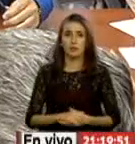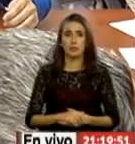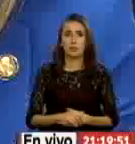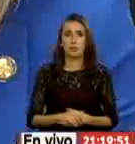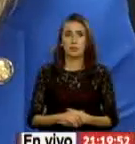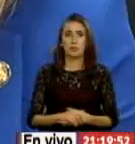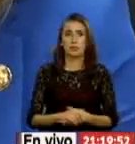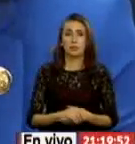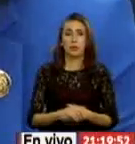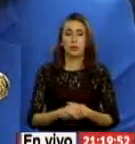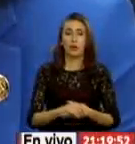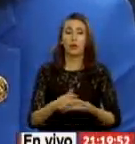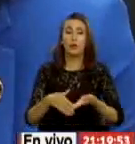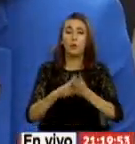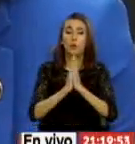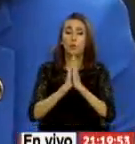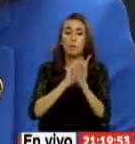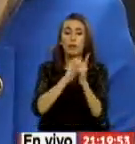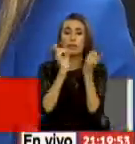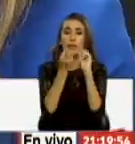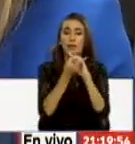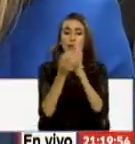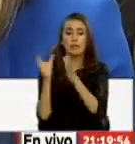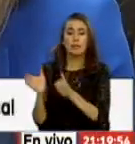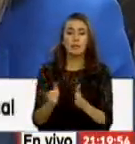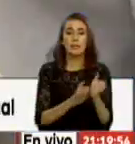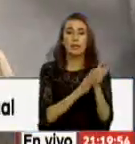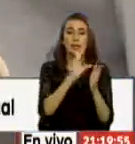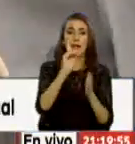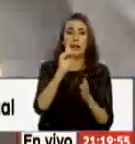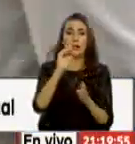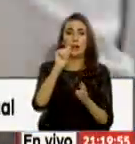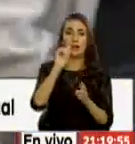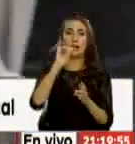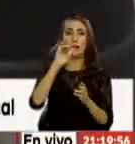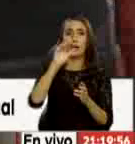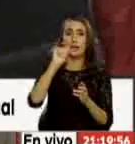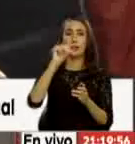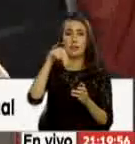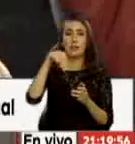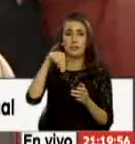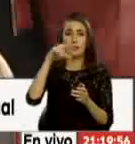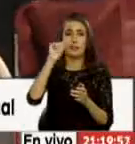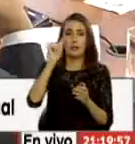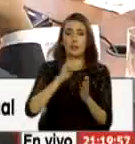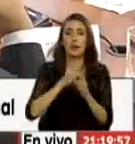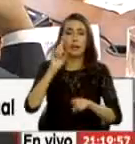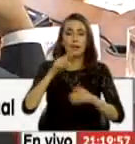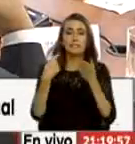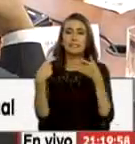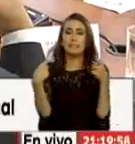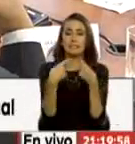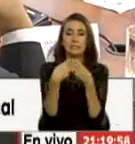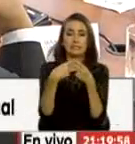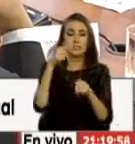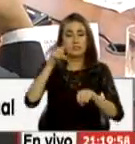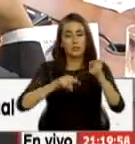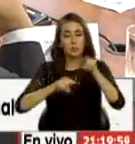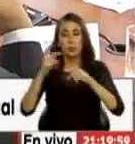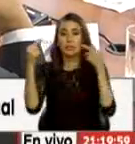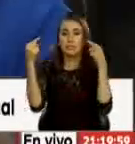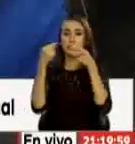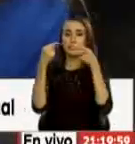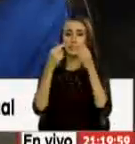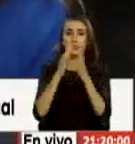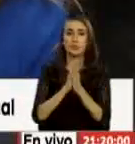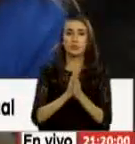Un pedido de cambio del orden del día presentado por Dayana Pazley generó un breve impasse con el presidente de la comisión y exministro de Educación, Augusto